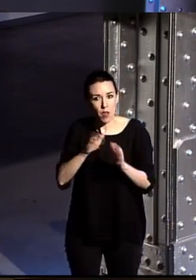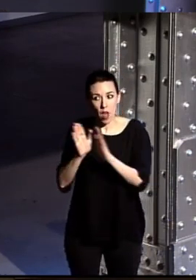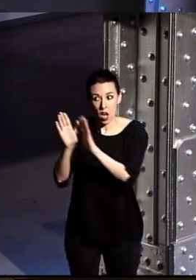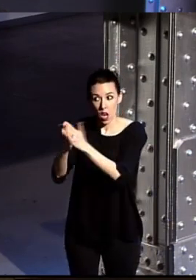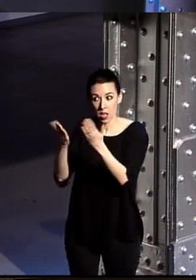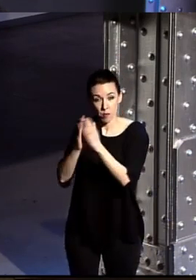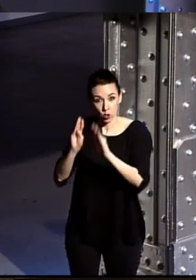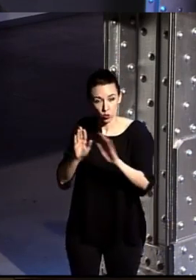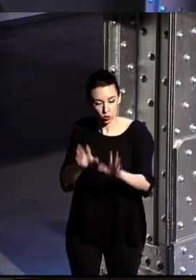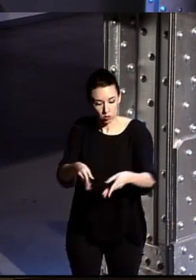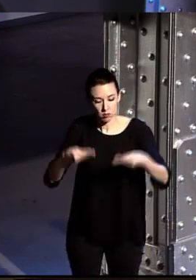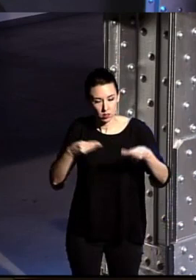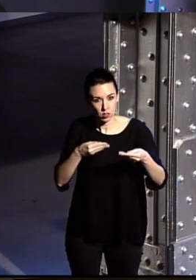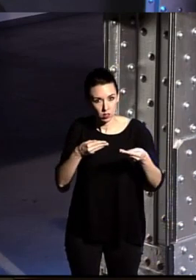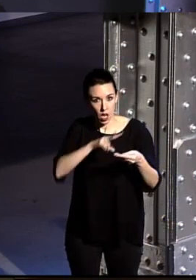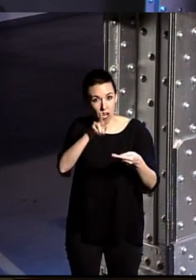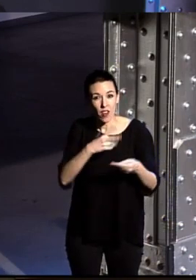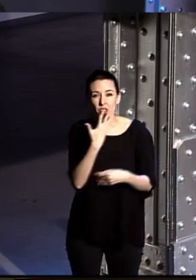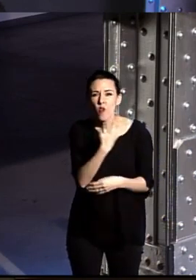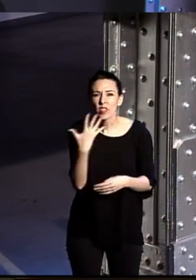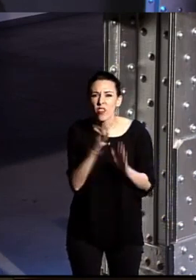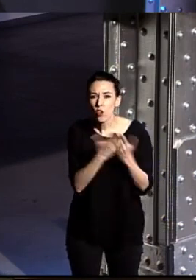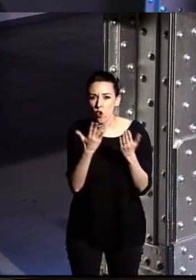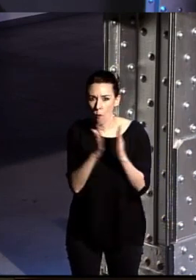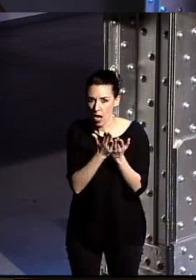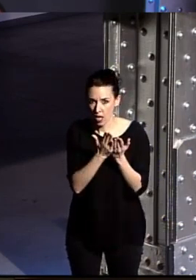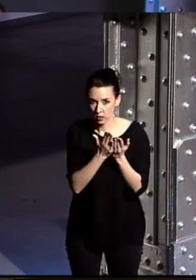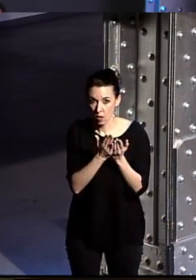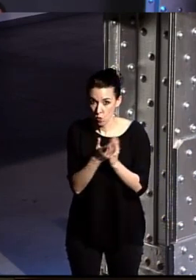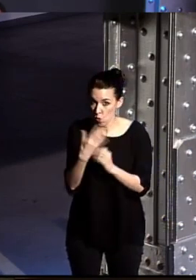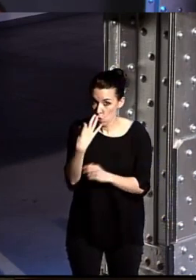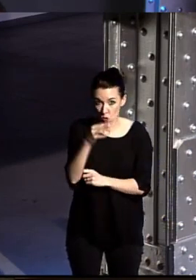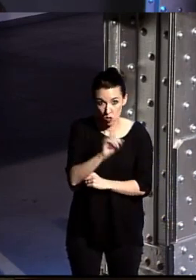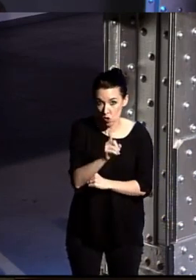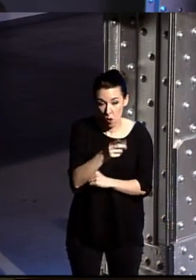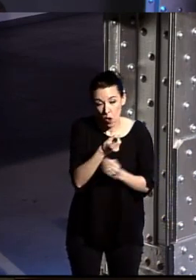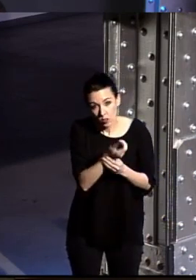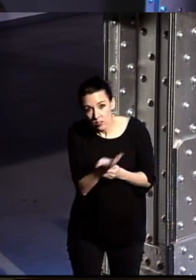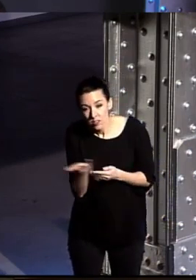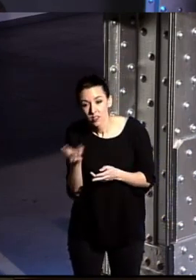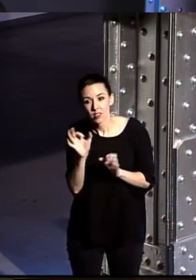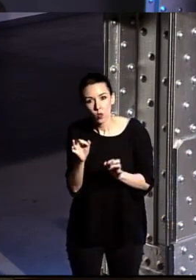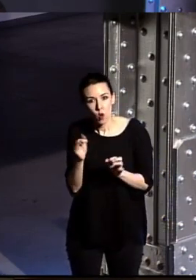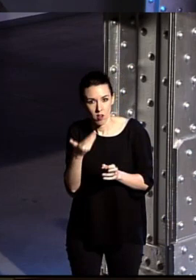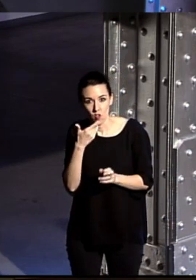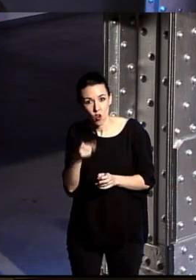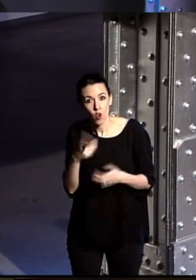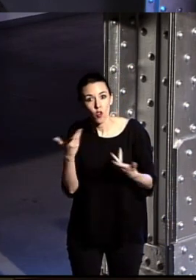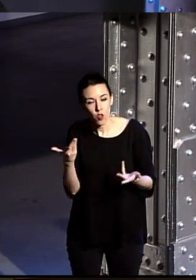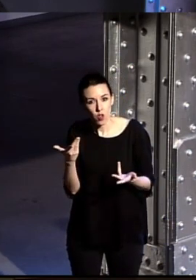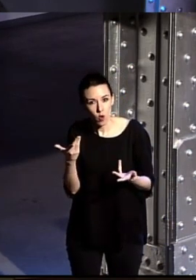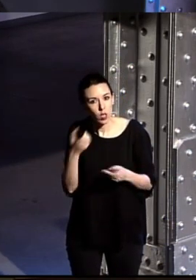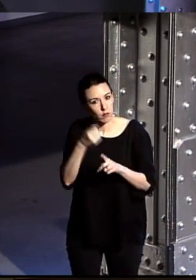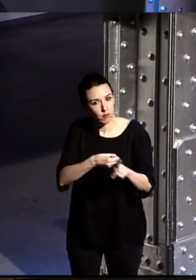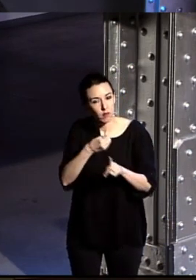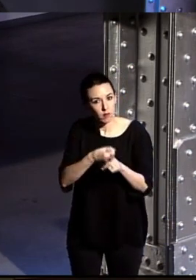leer a Verne y te lees las 55 novelas, pero no solamente las 55 novelas, porque tiene una parte que es muy desconocida, que siempre la